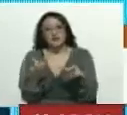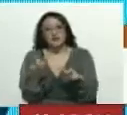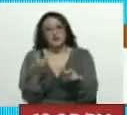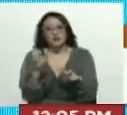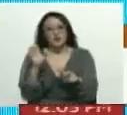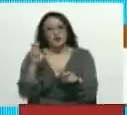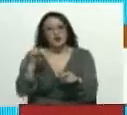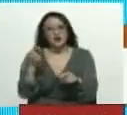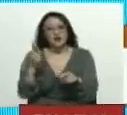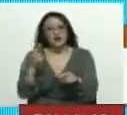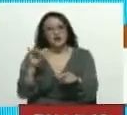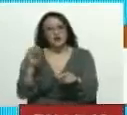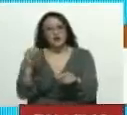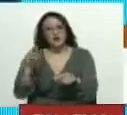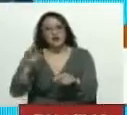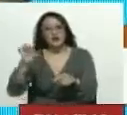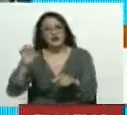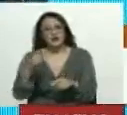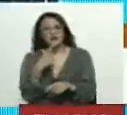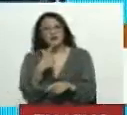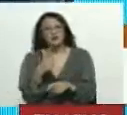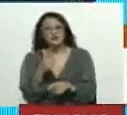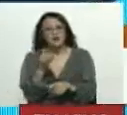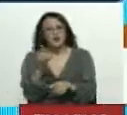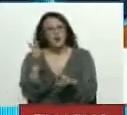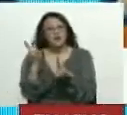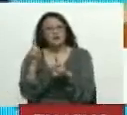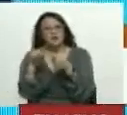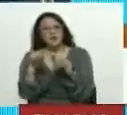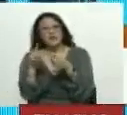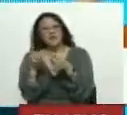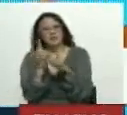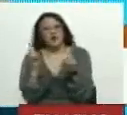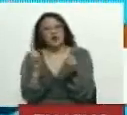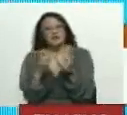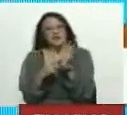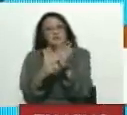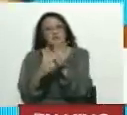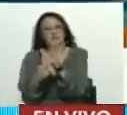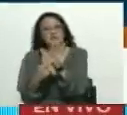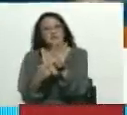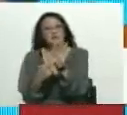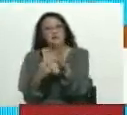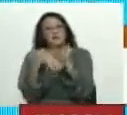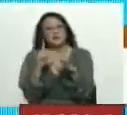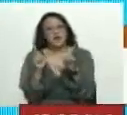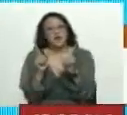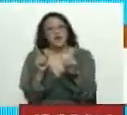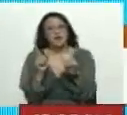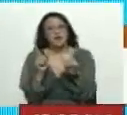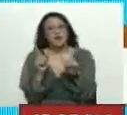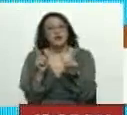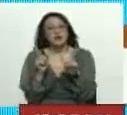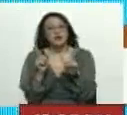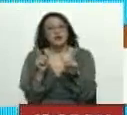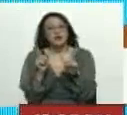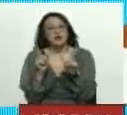nos dice una cosa es la democracia representativa burguesa liberal que debemos descartarla